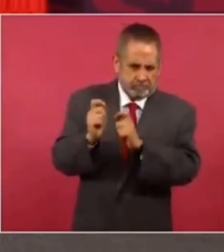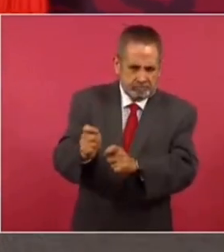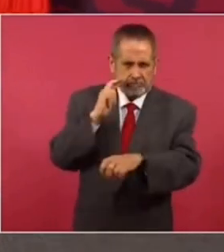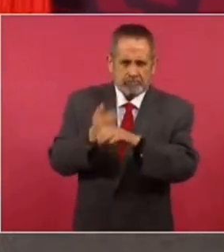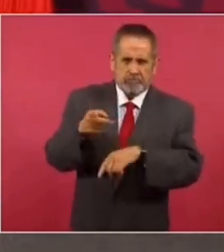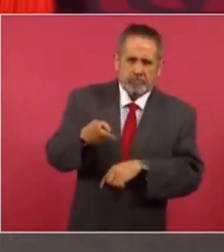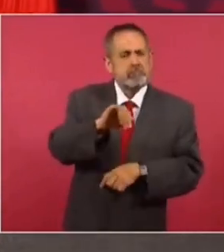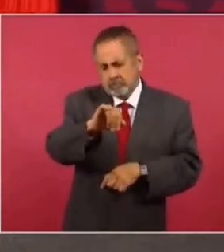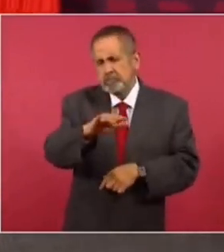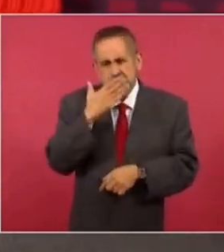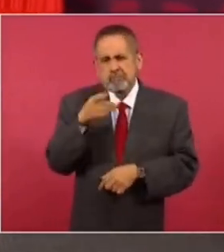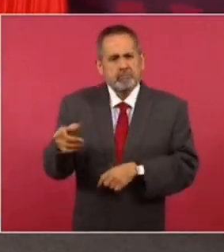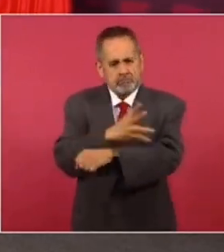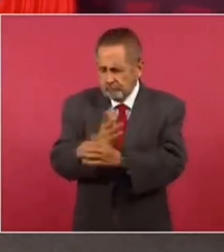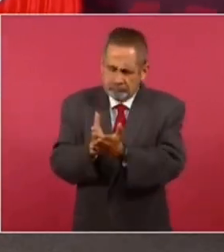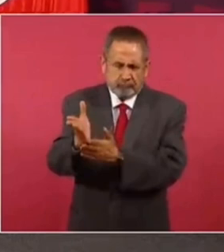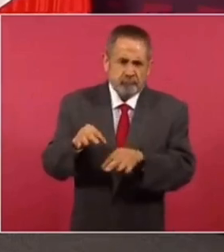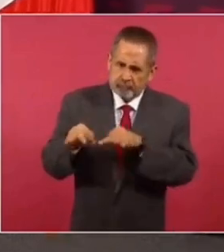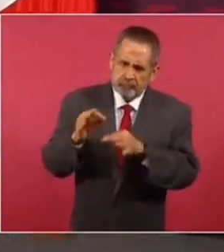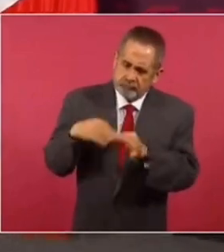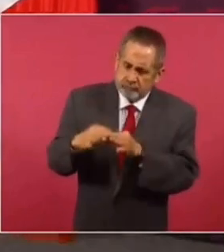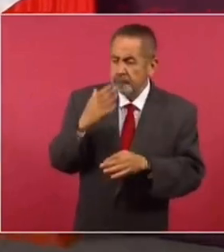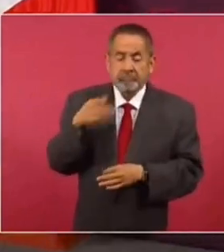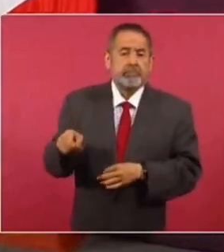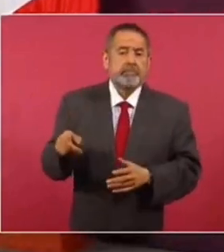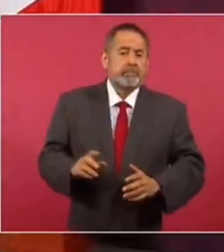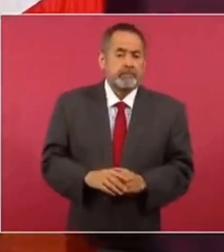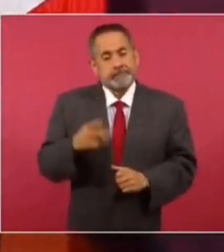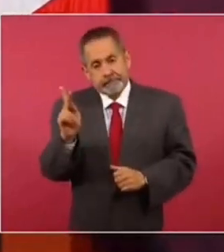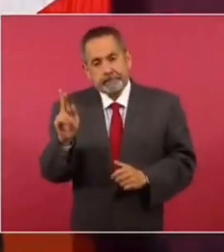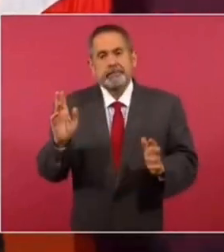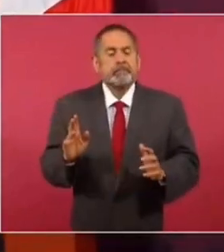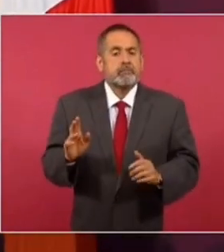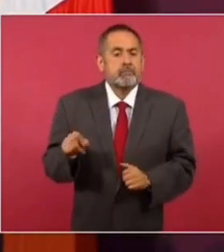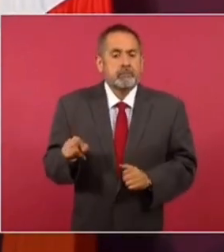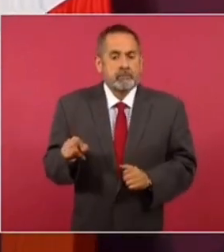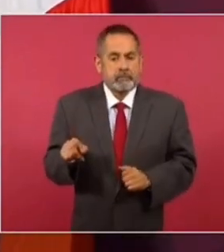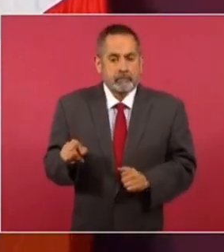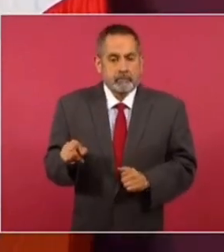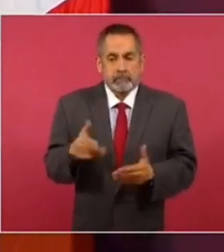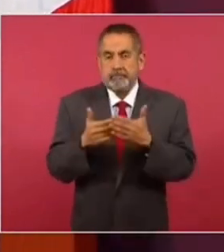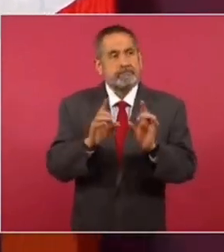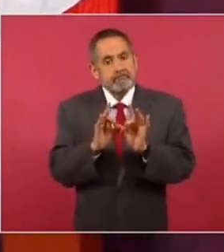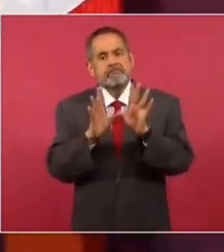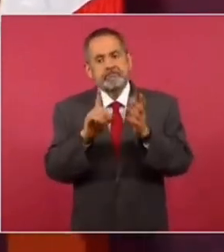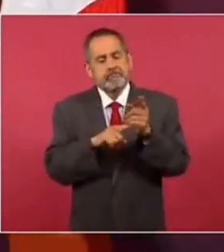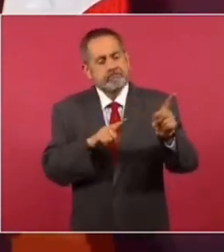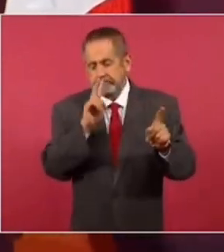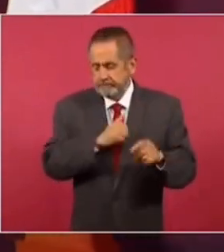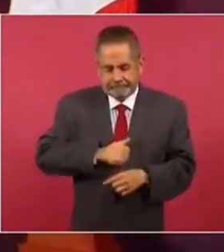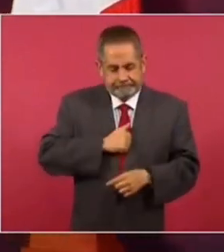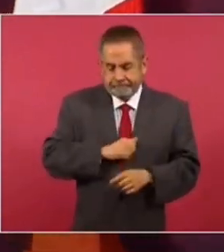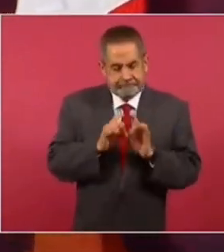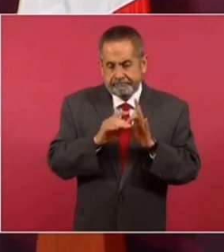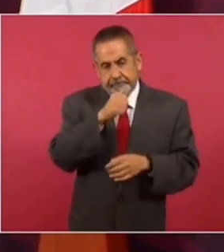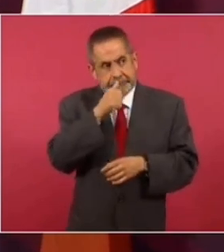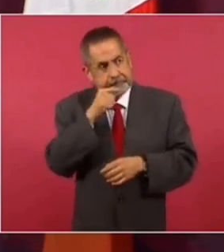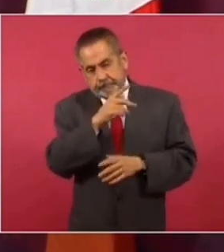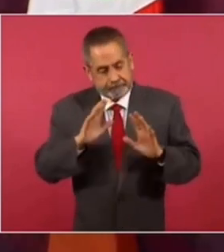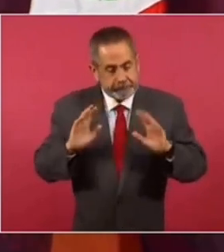gente recta, trabajadora. Pero ahora pues, esta desgracia